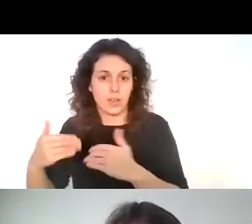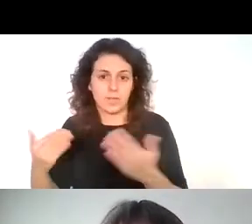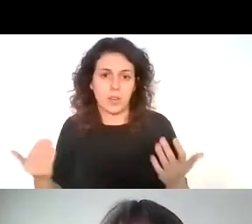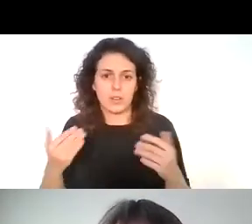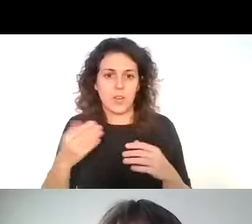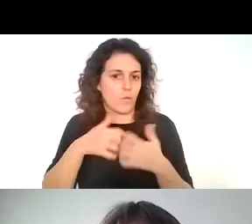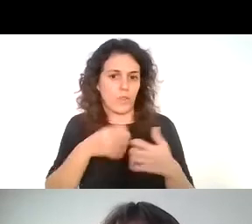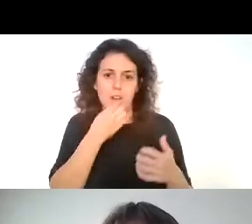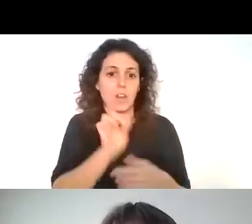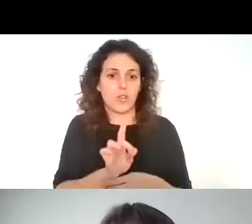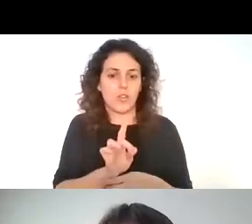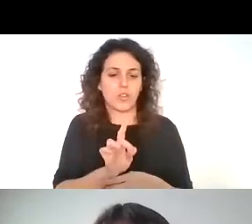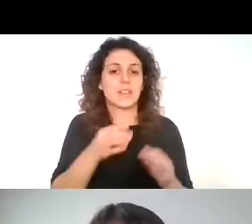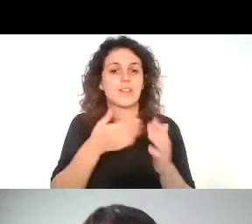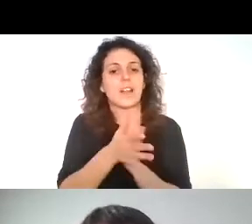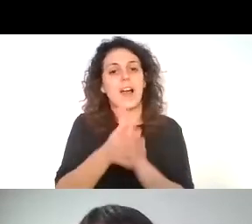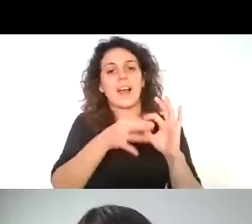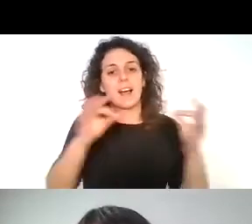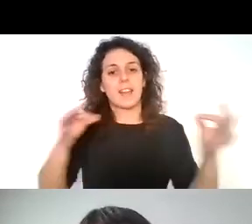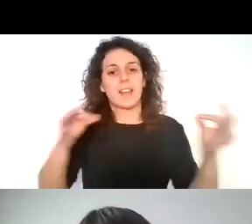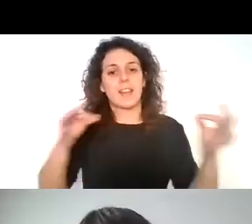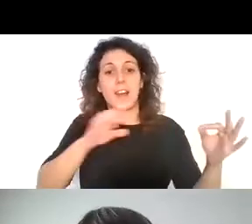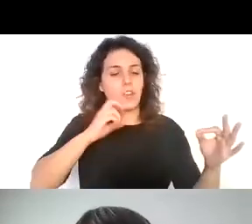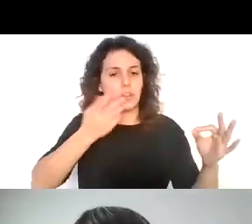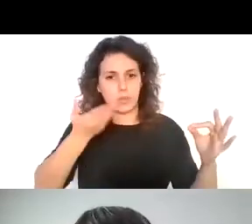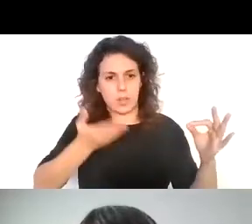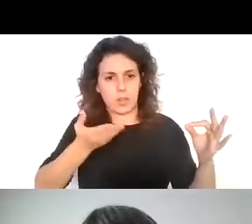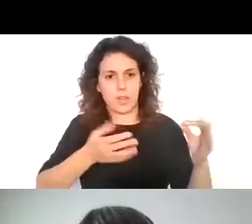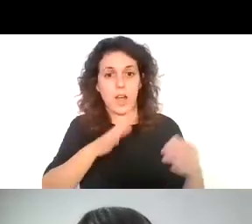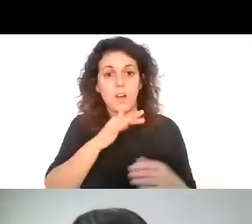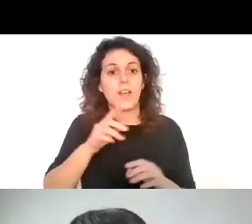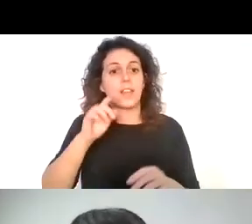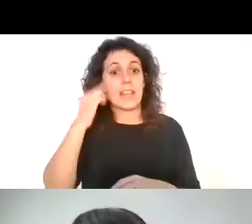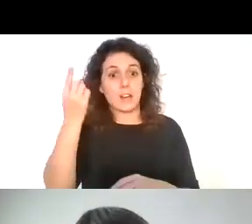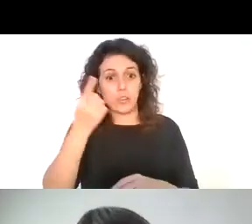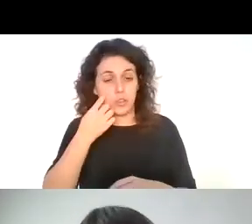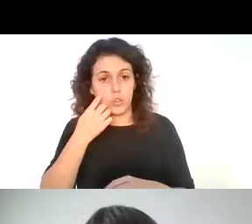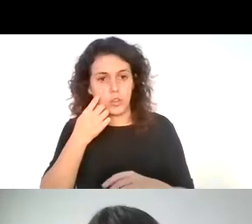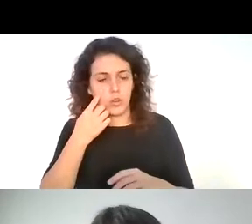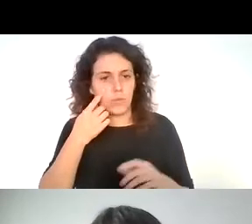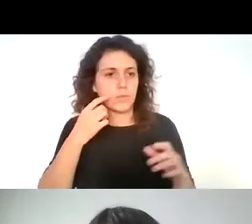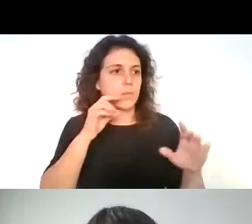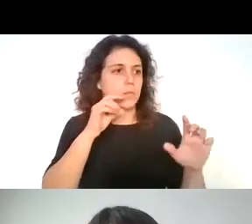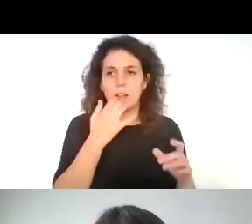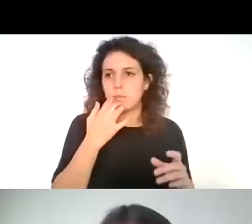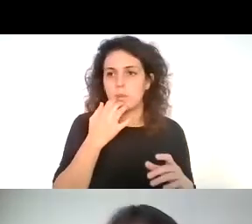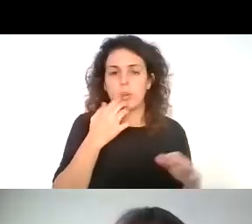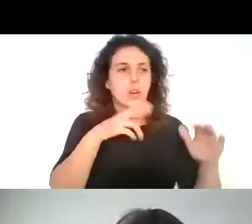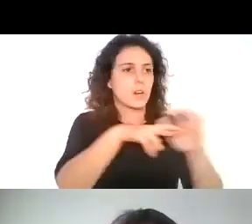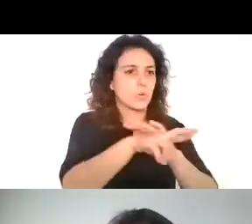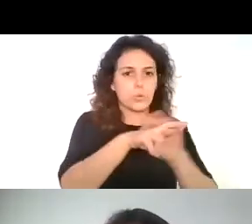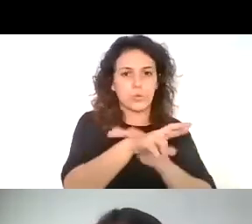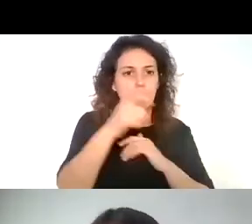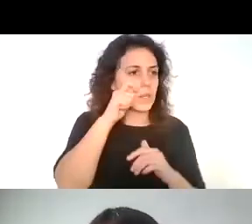es importante. Por lo tanto, el diagnóstico se envió tanto a recursos turísticos, gestores, oficinas de turismo, museos,